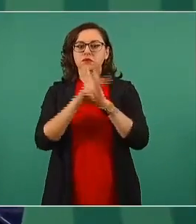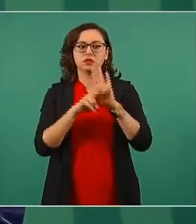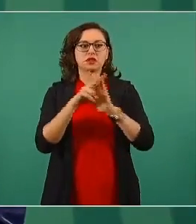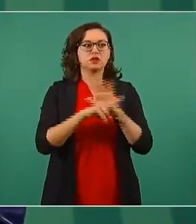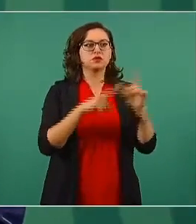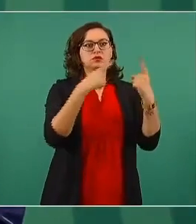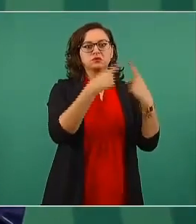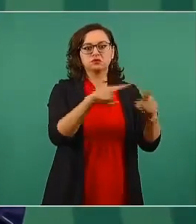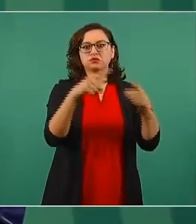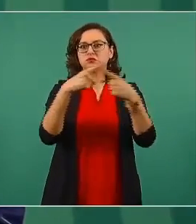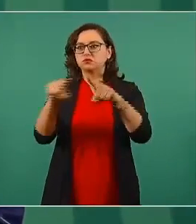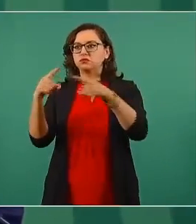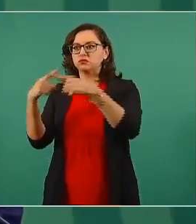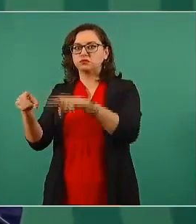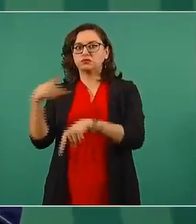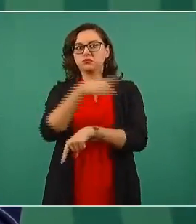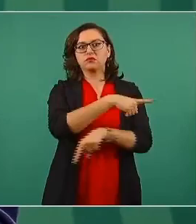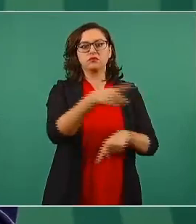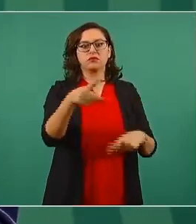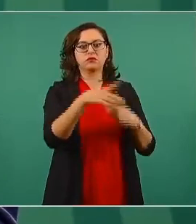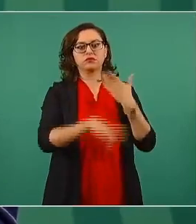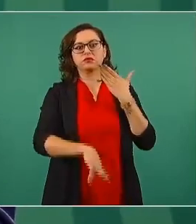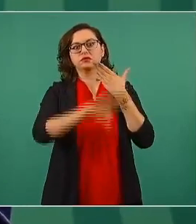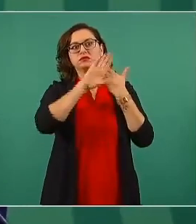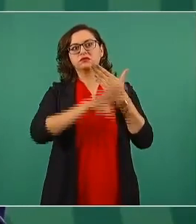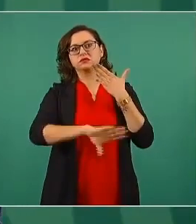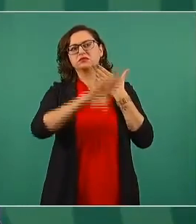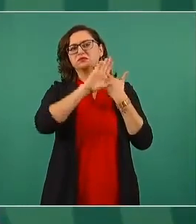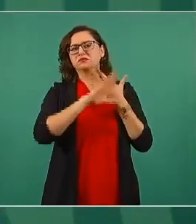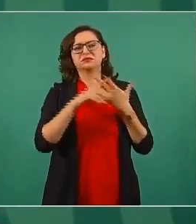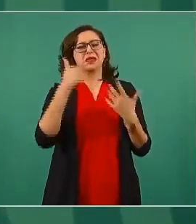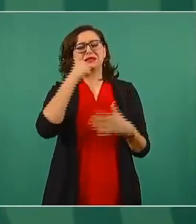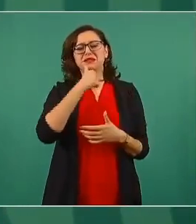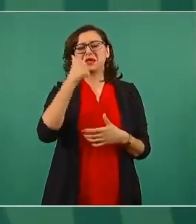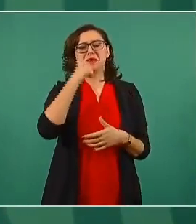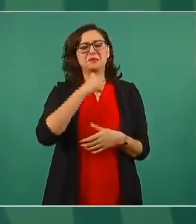adversarios nuestros de tiempo atrás,